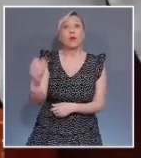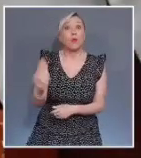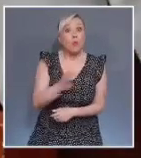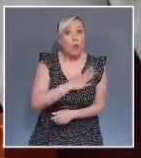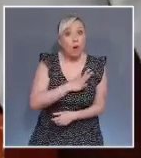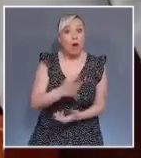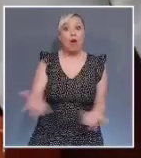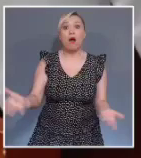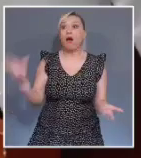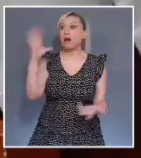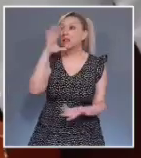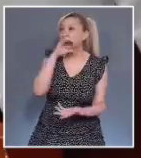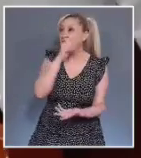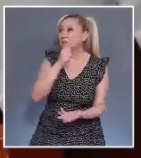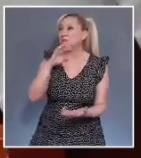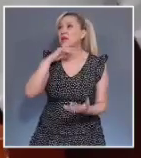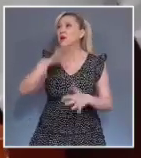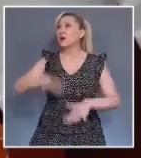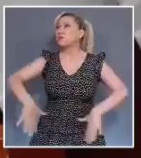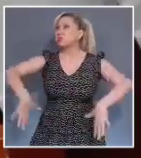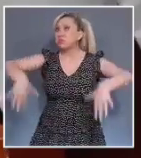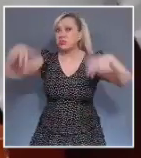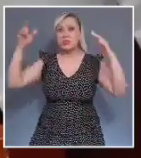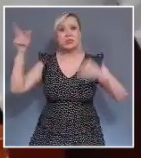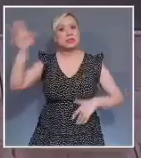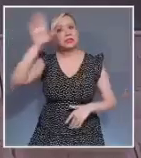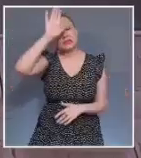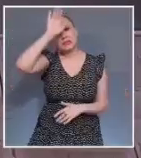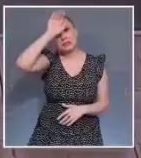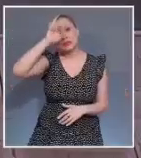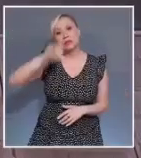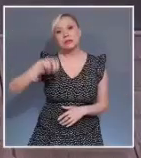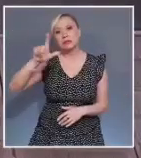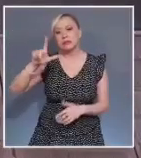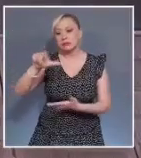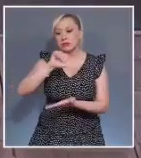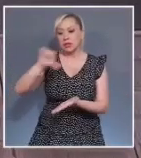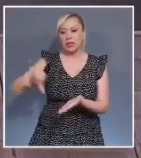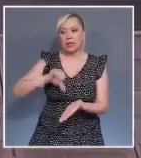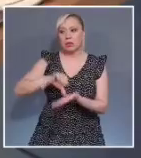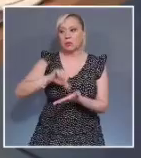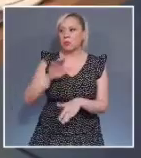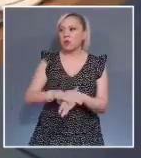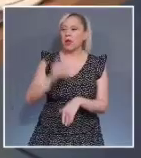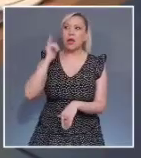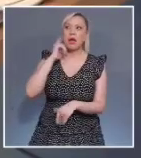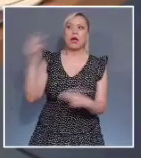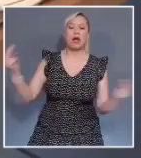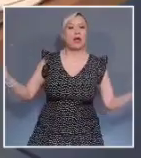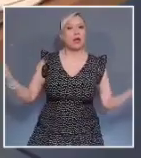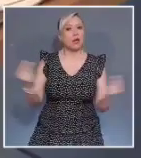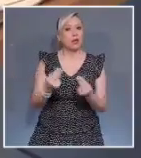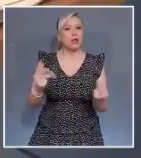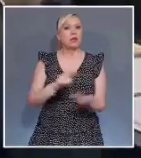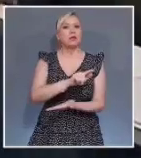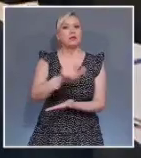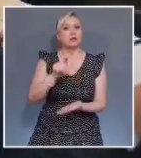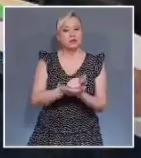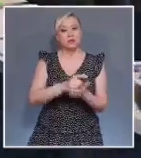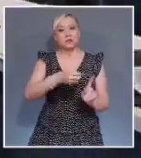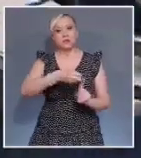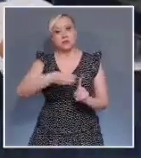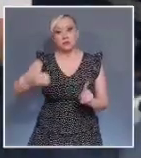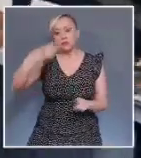laboral juega un papel central como herramienta armonizadora entre la creación necesaria del progreso y una justicia social